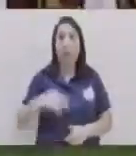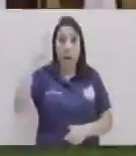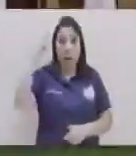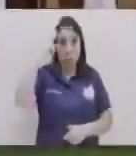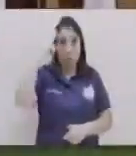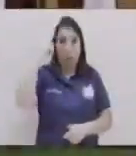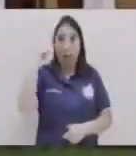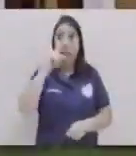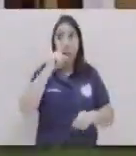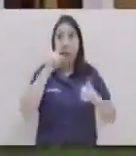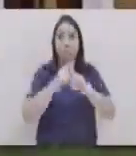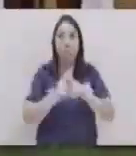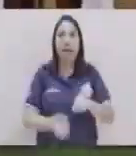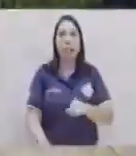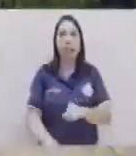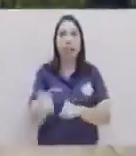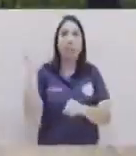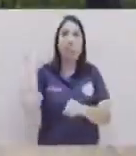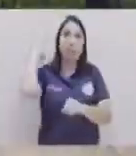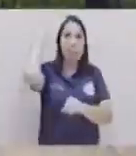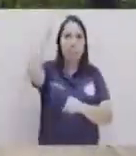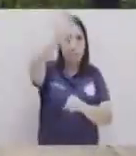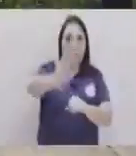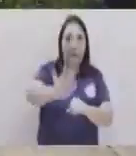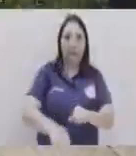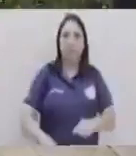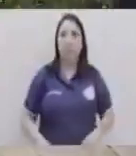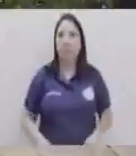Recuérdate que tu mano sale detrás de la cabeza.